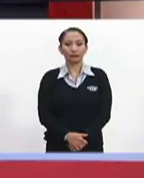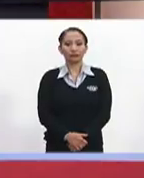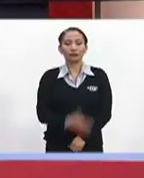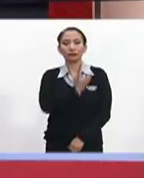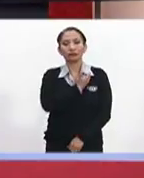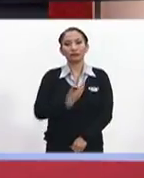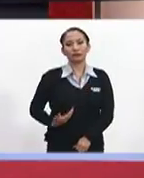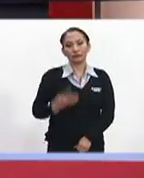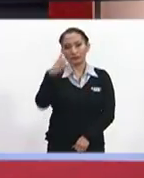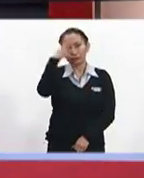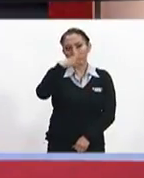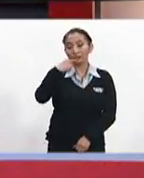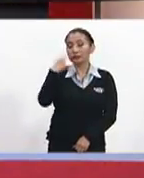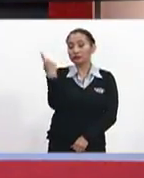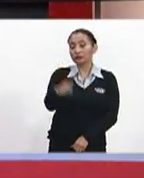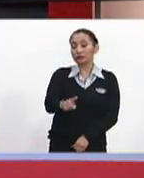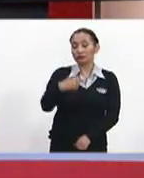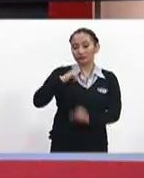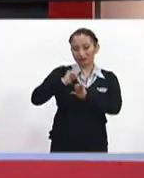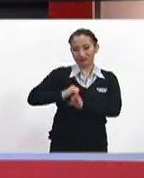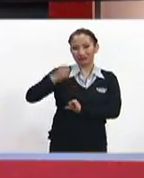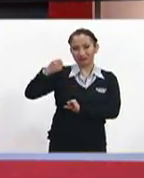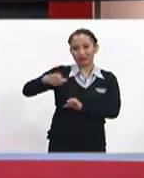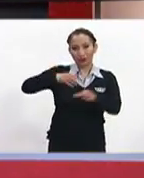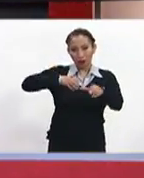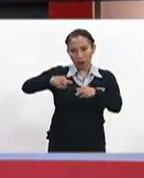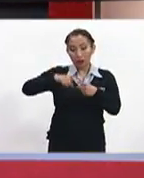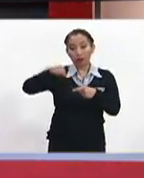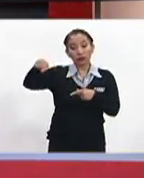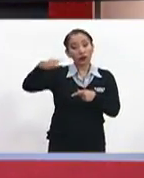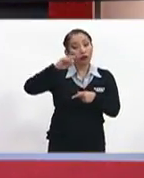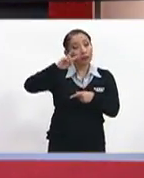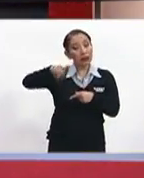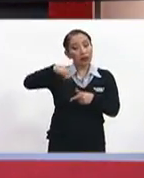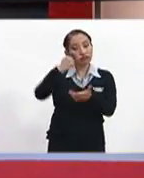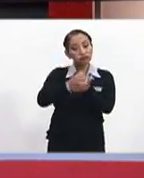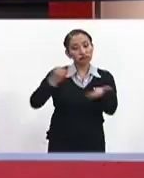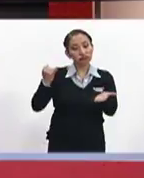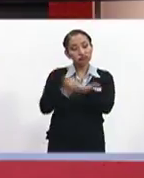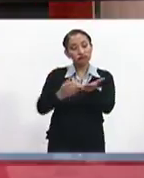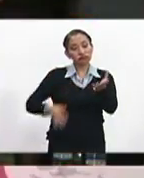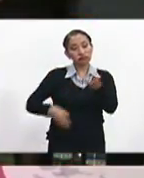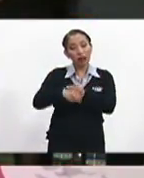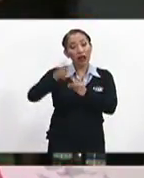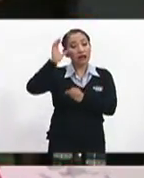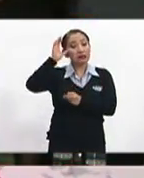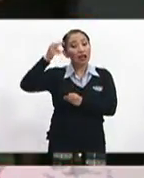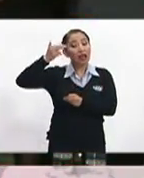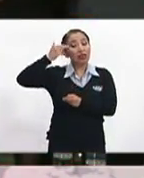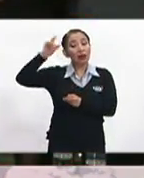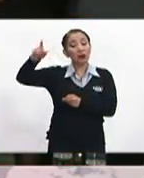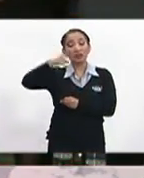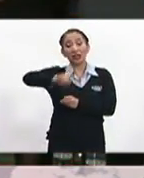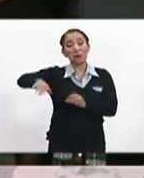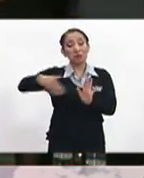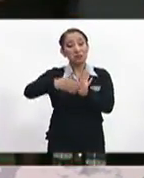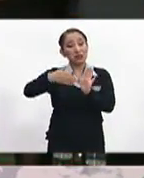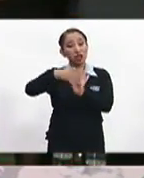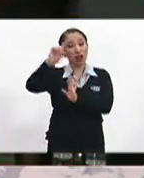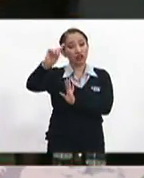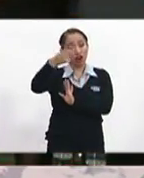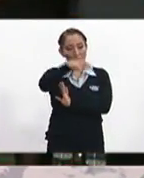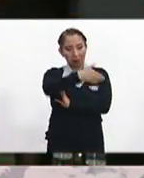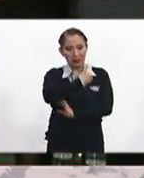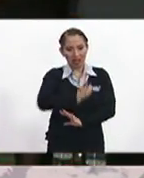El presidente Donald Trump instruyó a los funcionarios de comercio a considerar imponer aranceles adicionales a China por $100 mil millones.